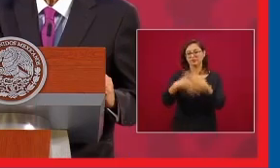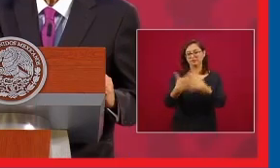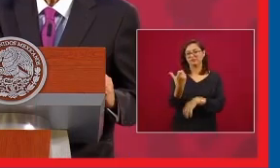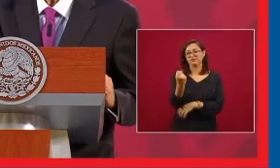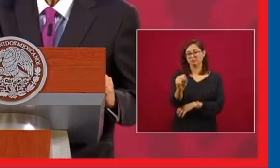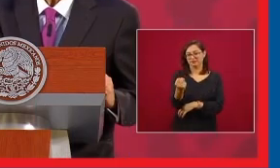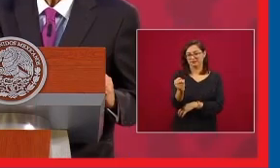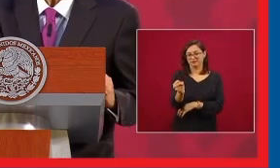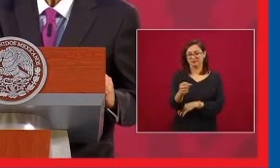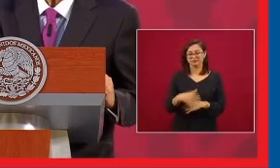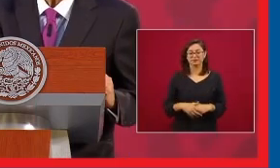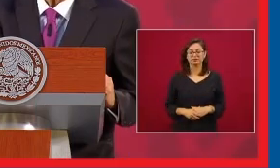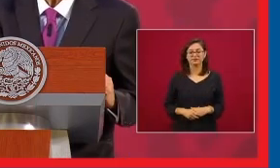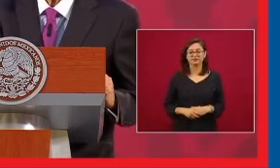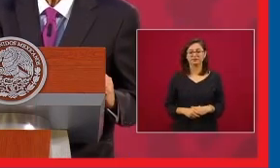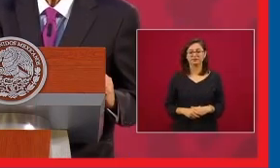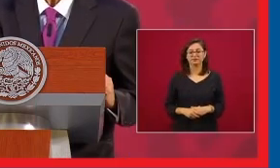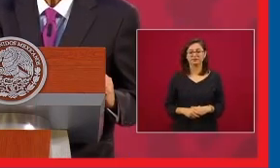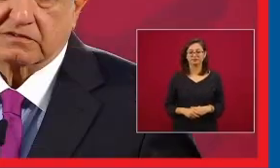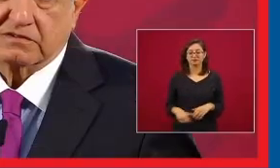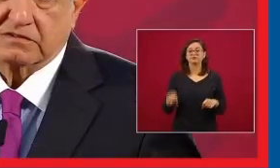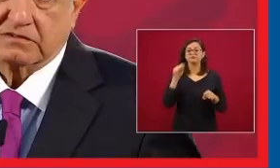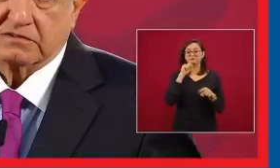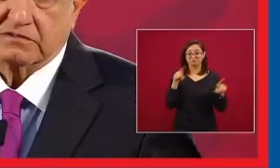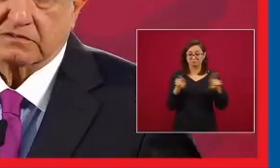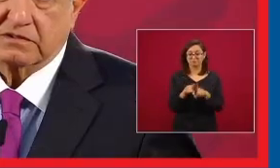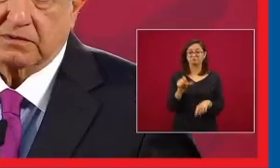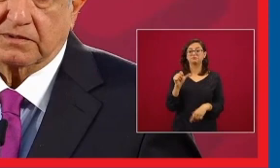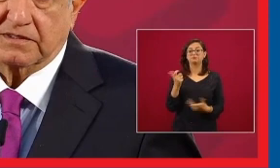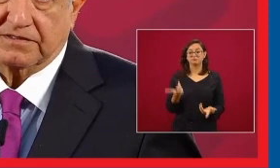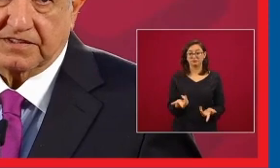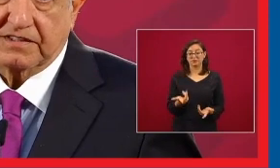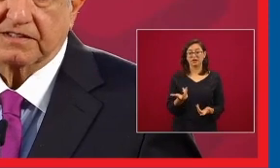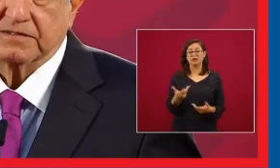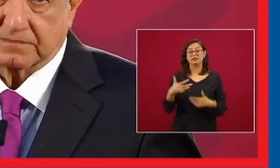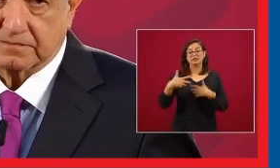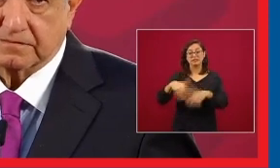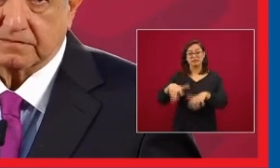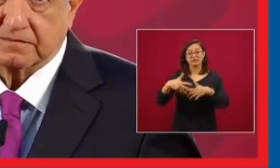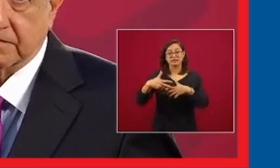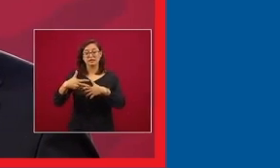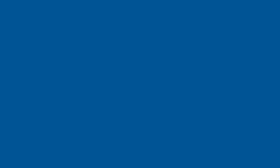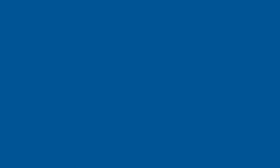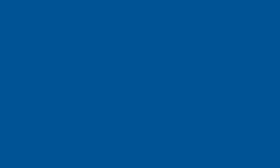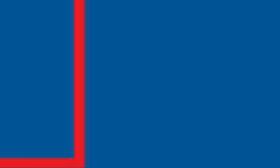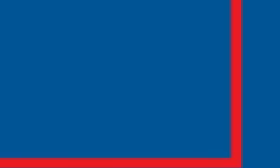También decirles que va a haber grito y va a haber desfile.